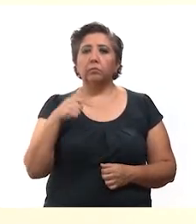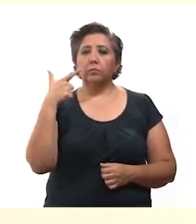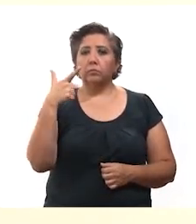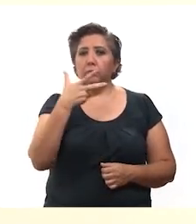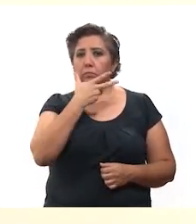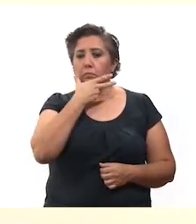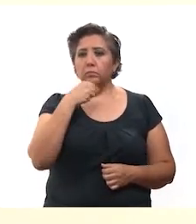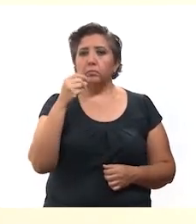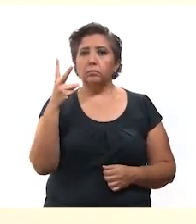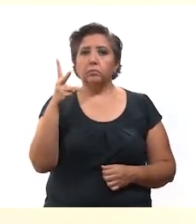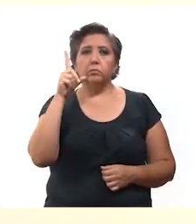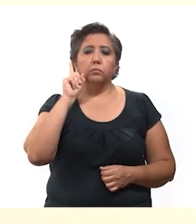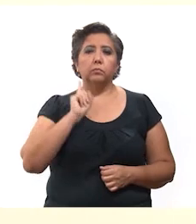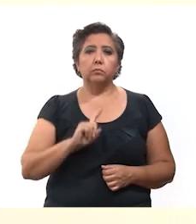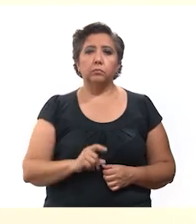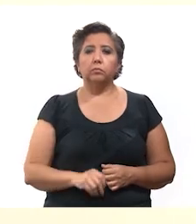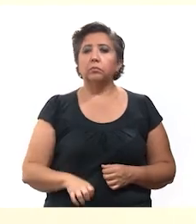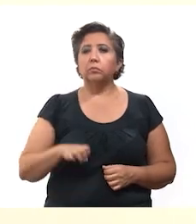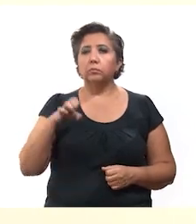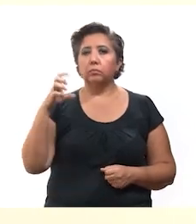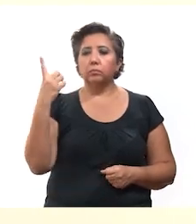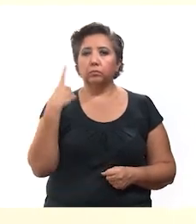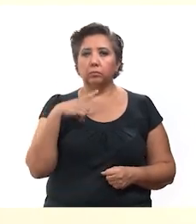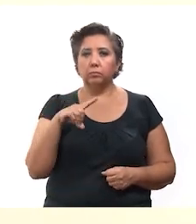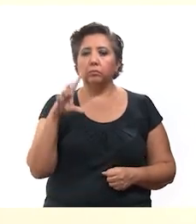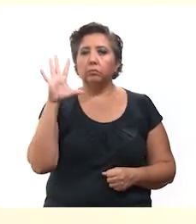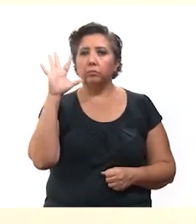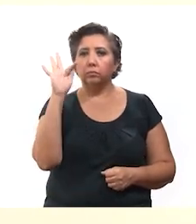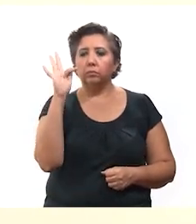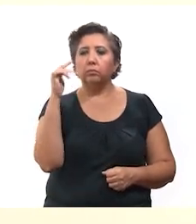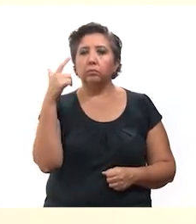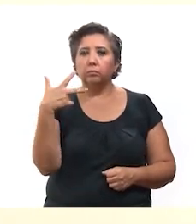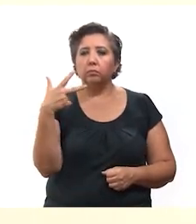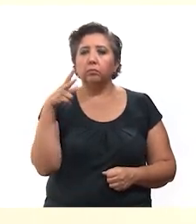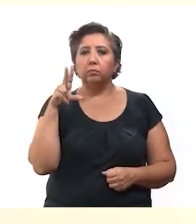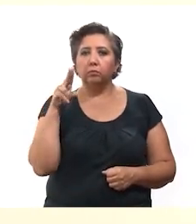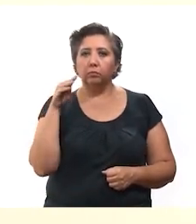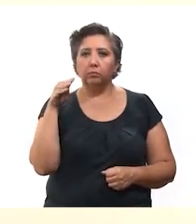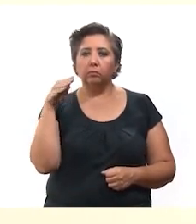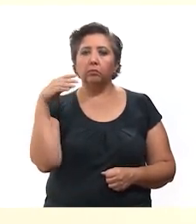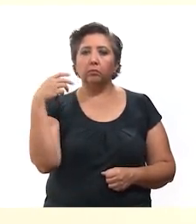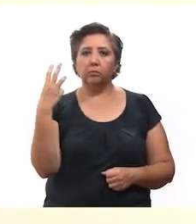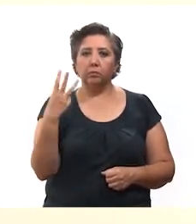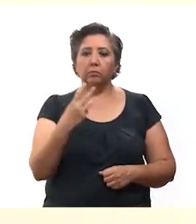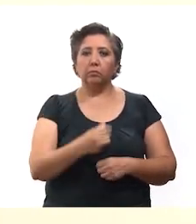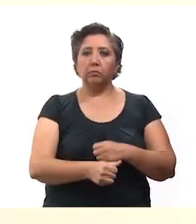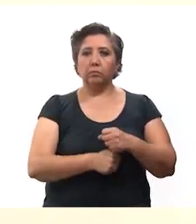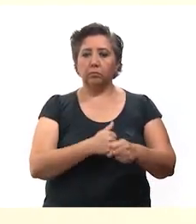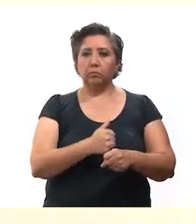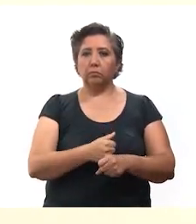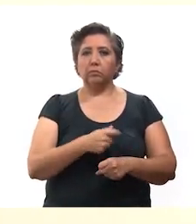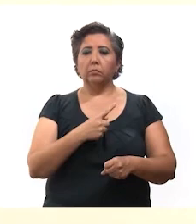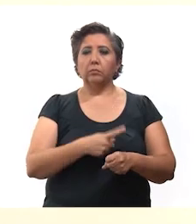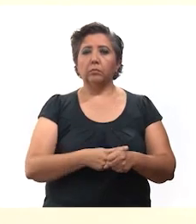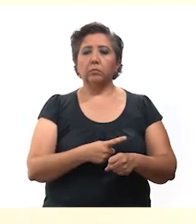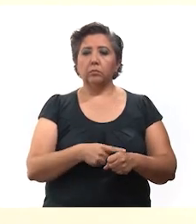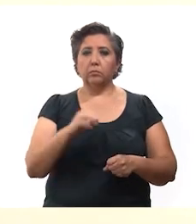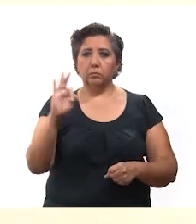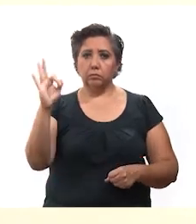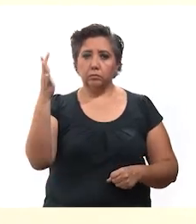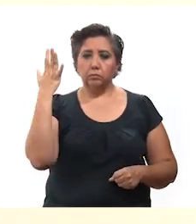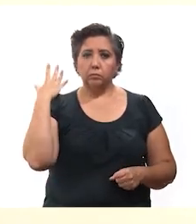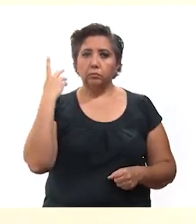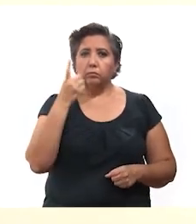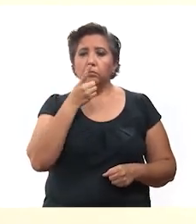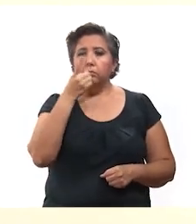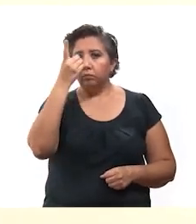tikalanop, junpuli, hospitale. Yetel, ulako, betupatiko, baskunu, yes, le, tie, shakal, betatiobo. Ukinil, tulak, lemako, paktio,